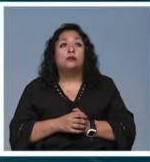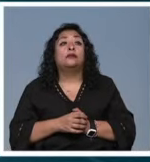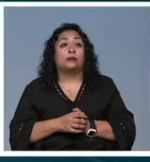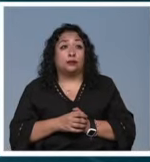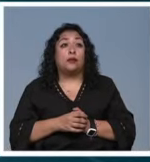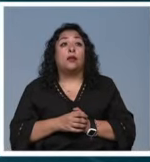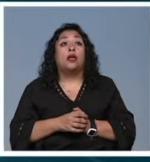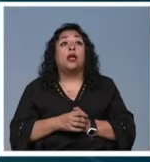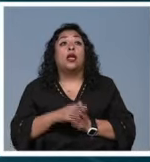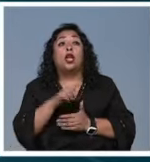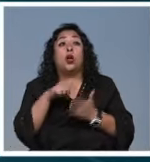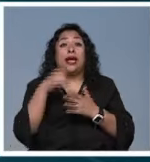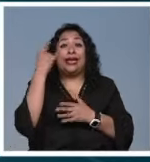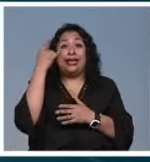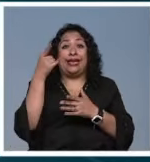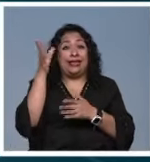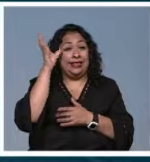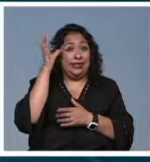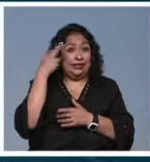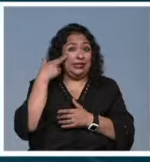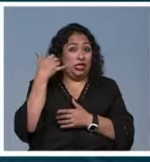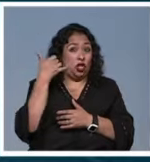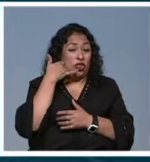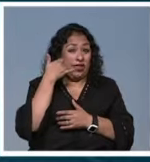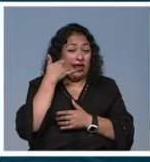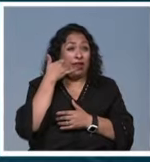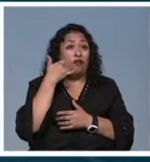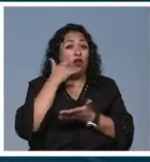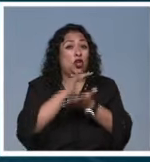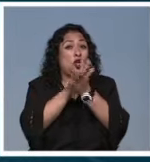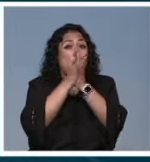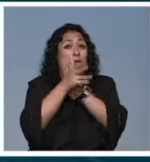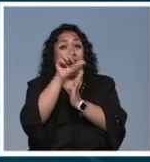La sede del gigante chino de la telefonía se convierte en uno